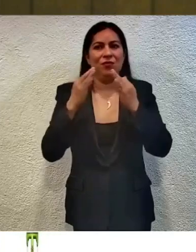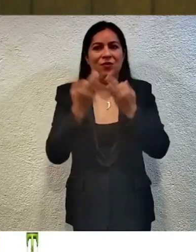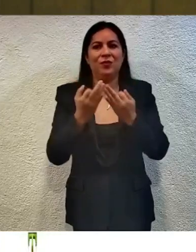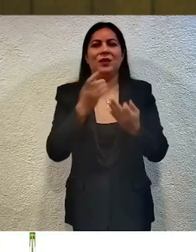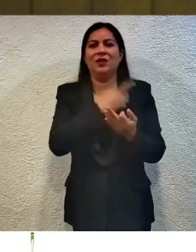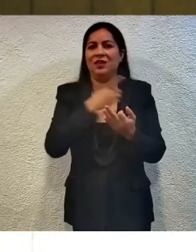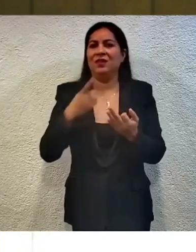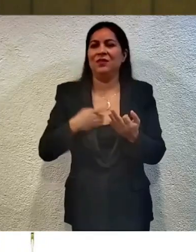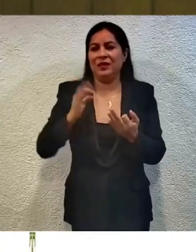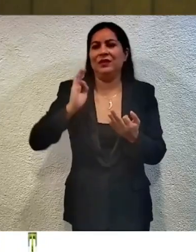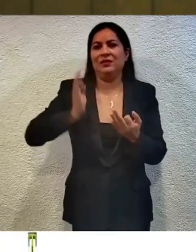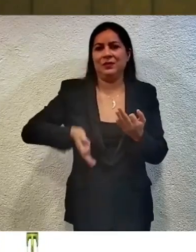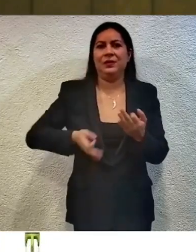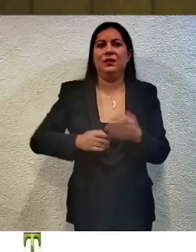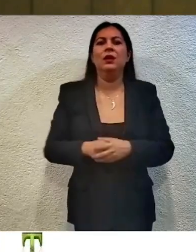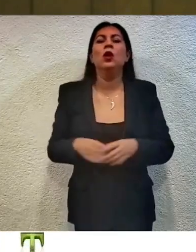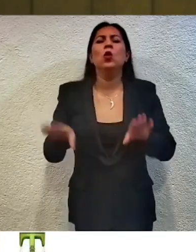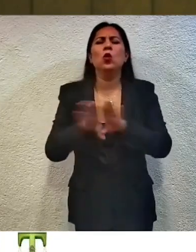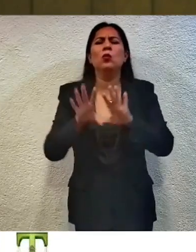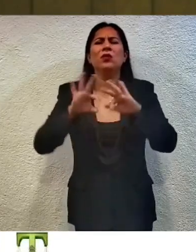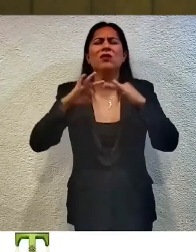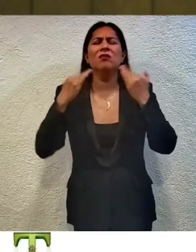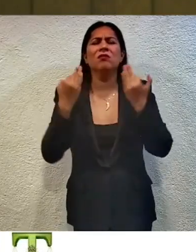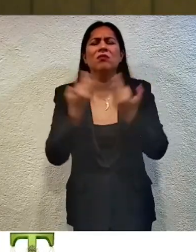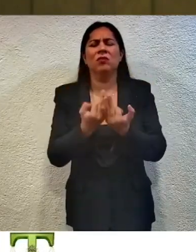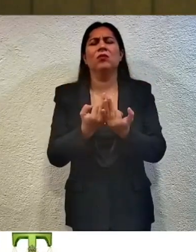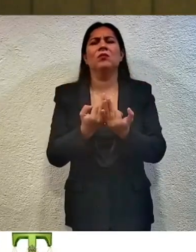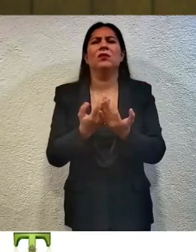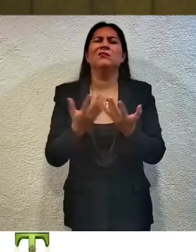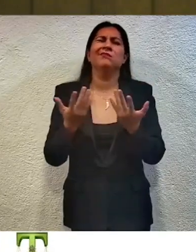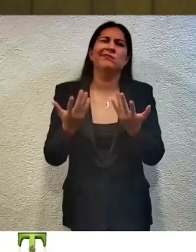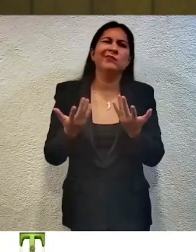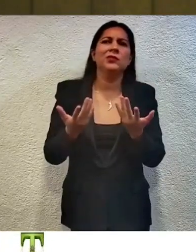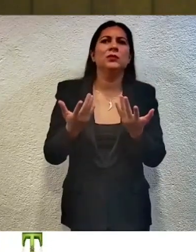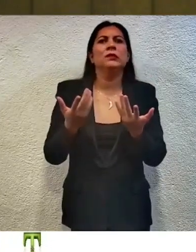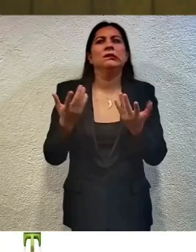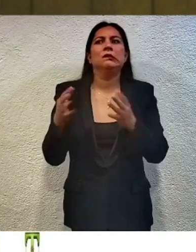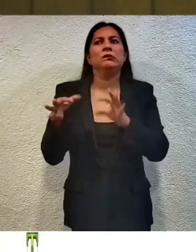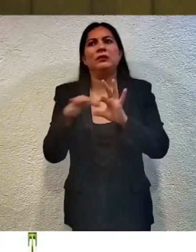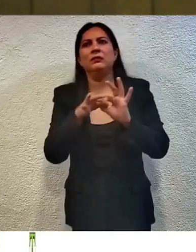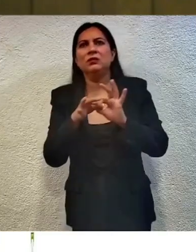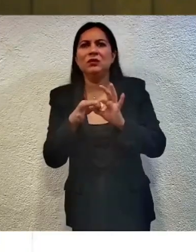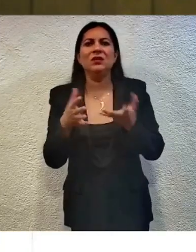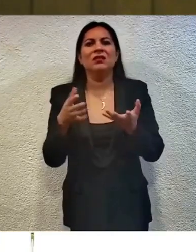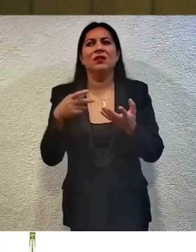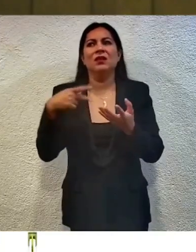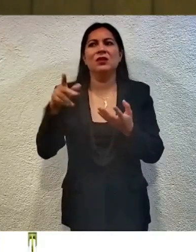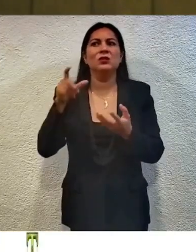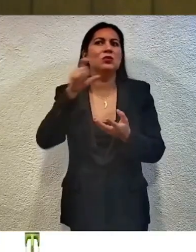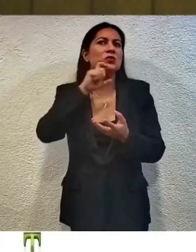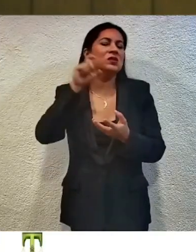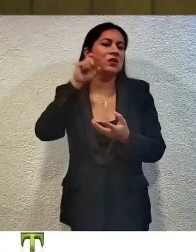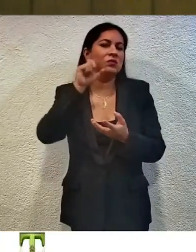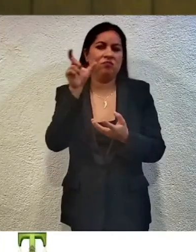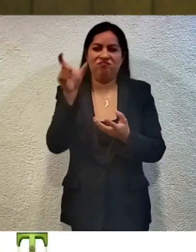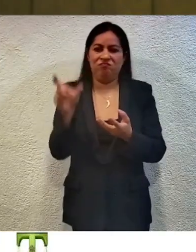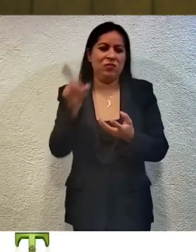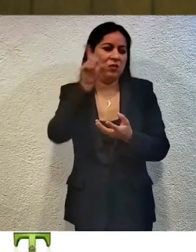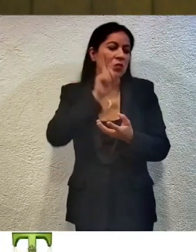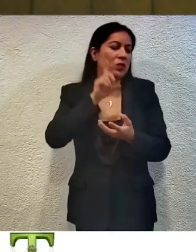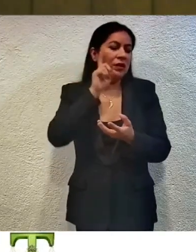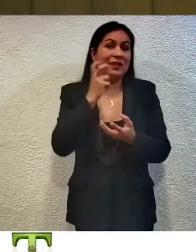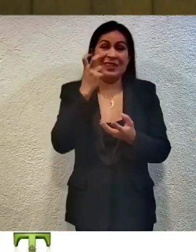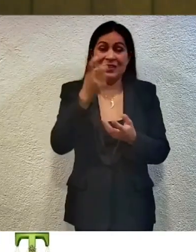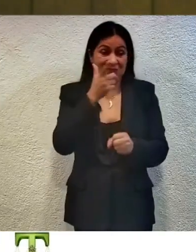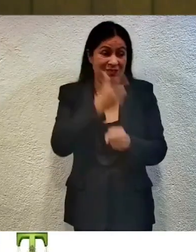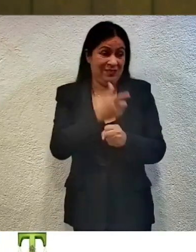debieran asumir, como una cuestión inevitable e implícita a su sexo. Esto permite